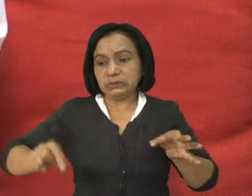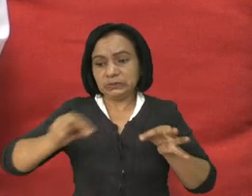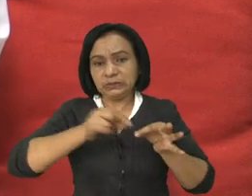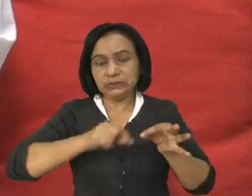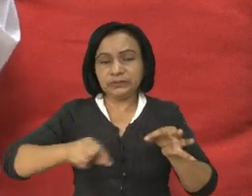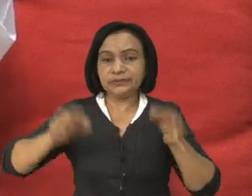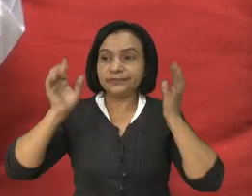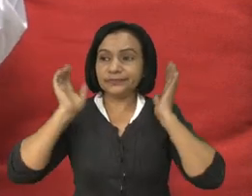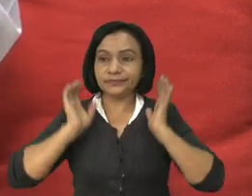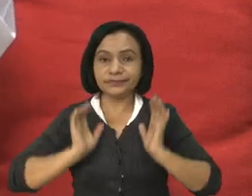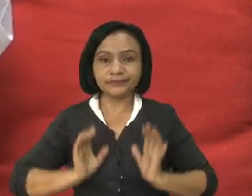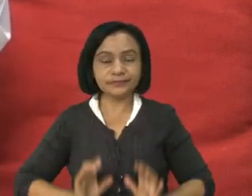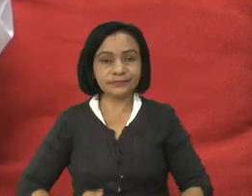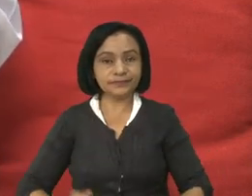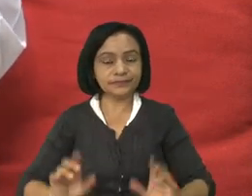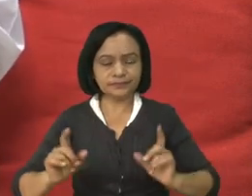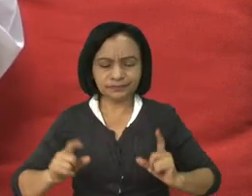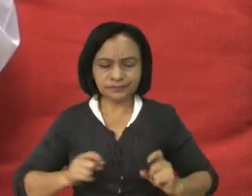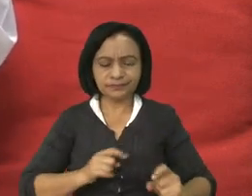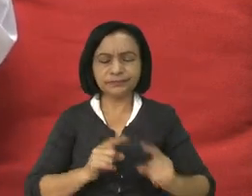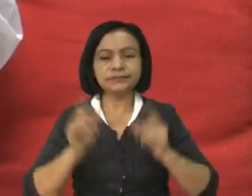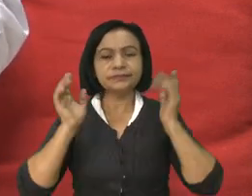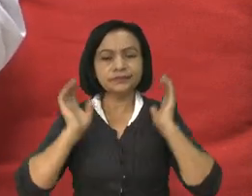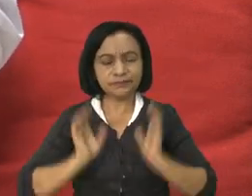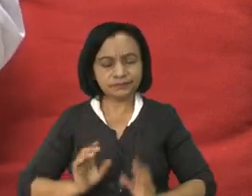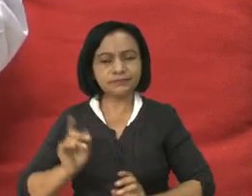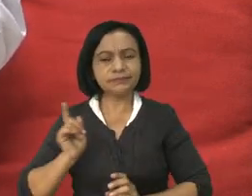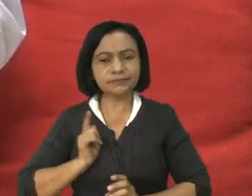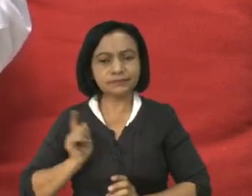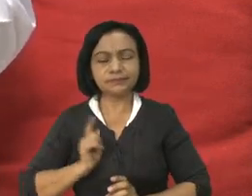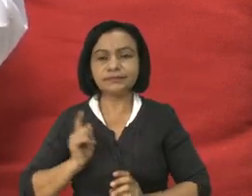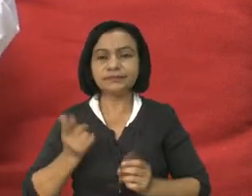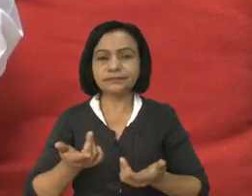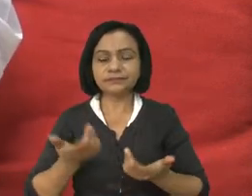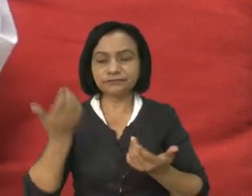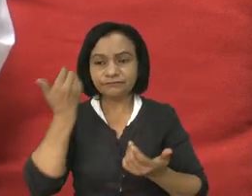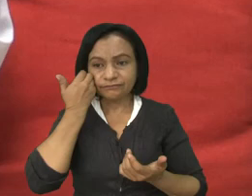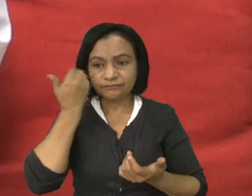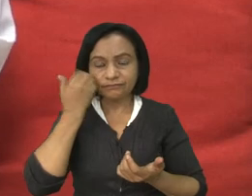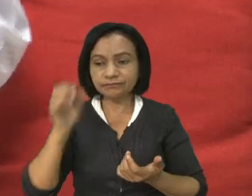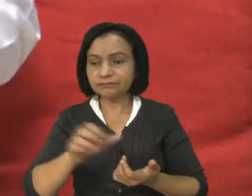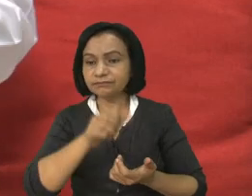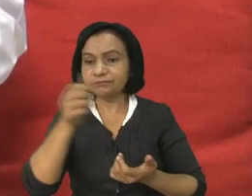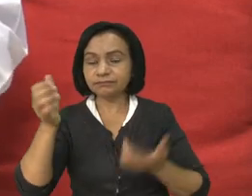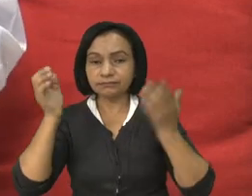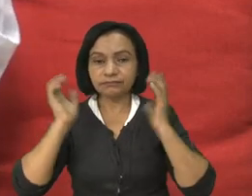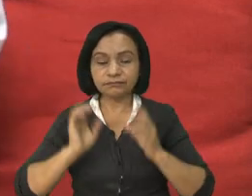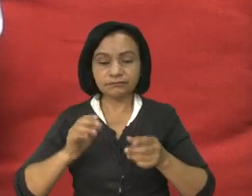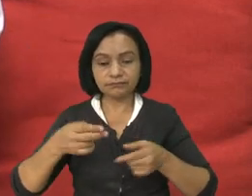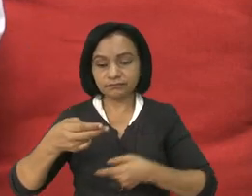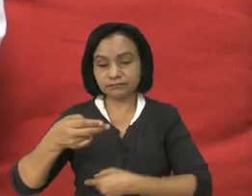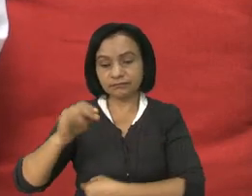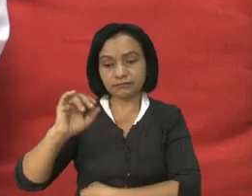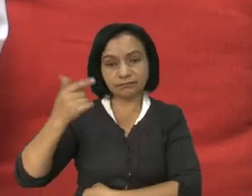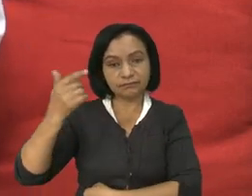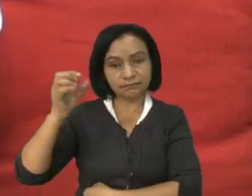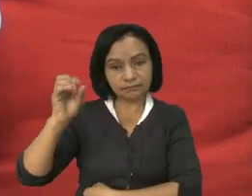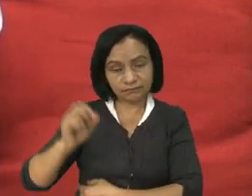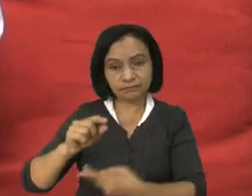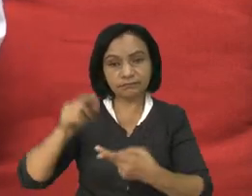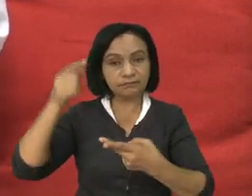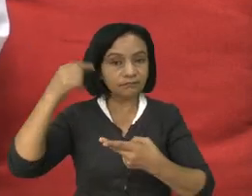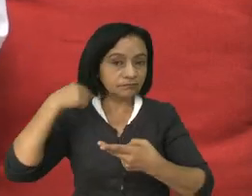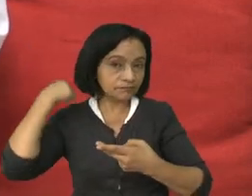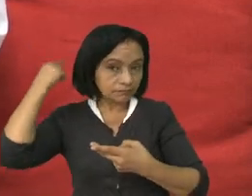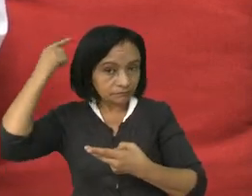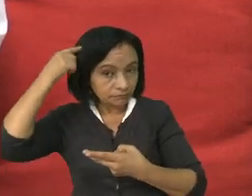entra a nuestro organismo. Todos los parásitos pueden entrar a nuestro organismo e infectar otros órganos, por ejemplo, hígado, por ejemplo,